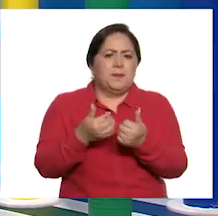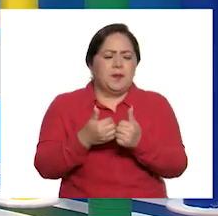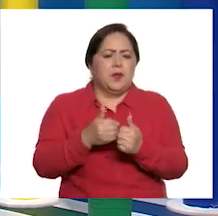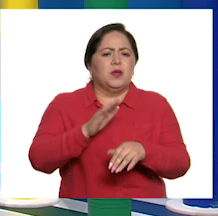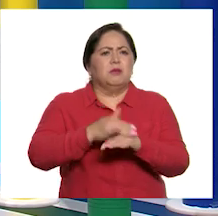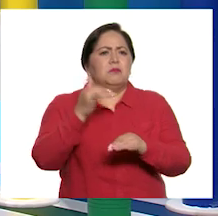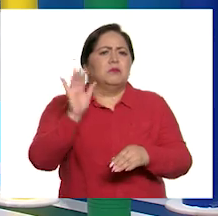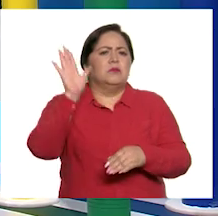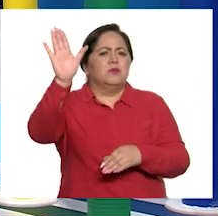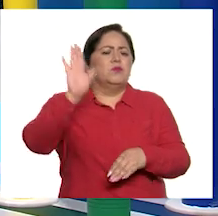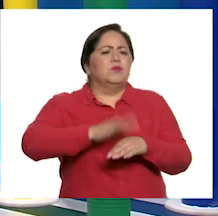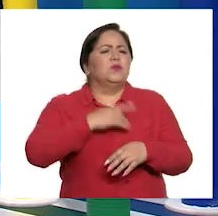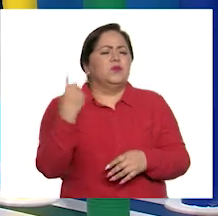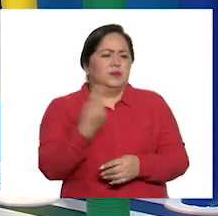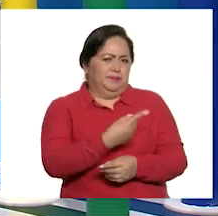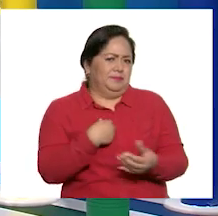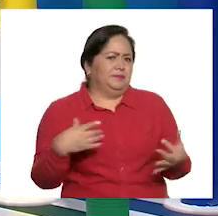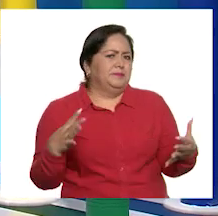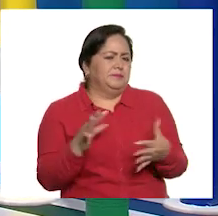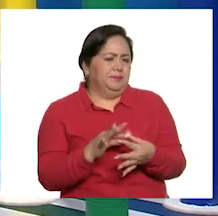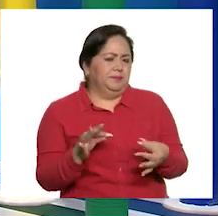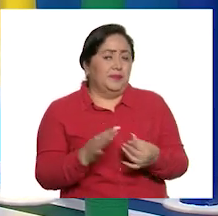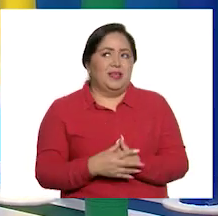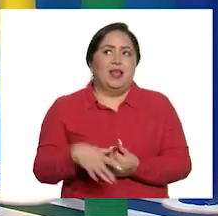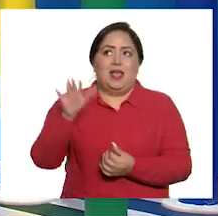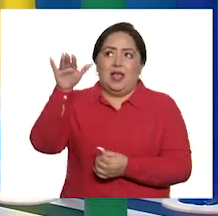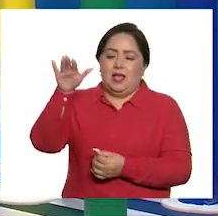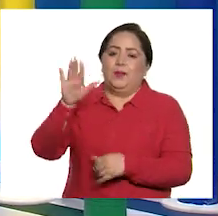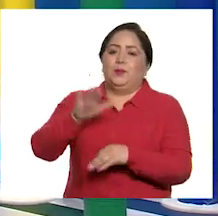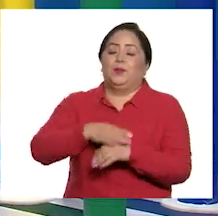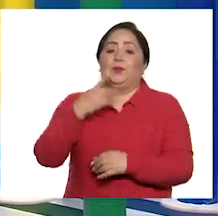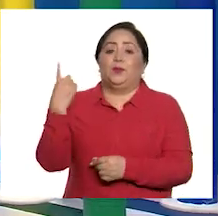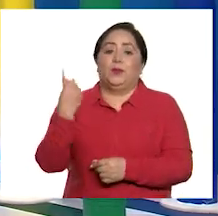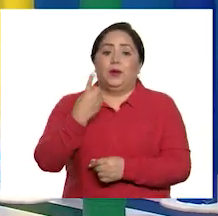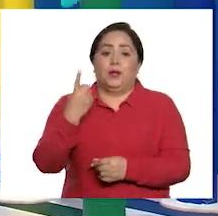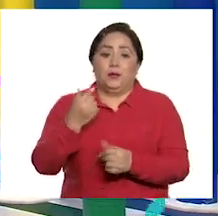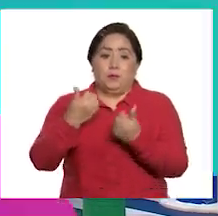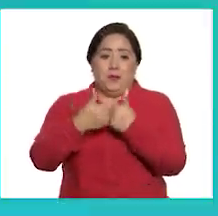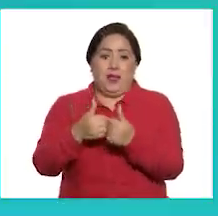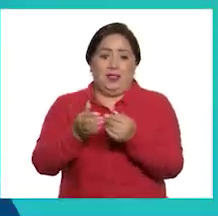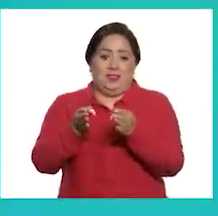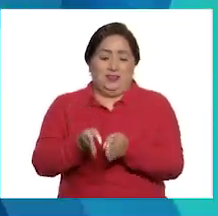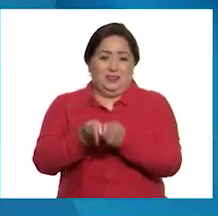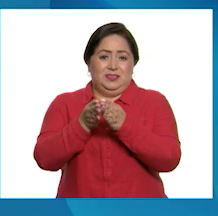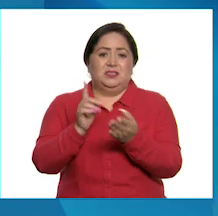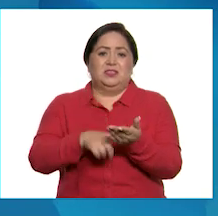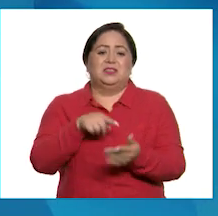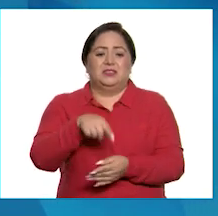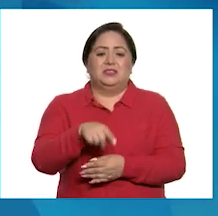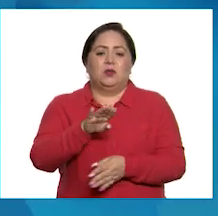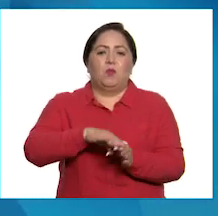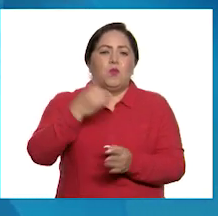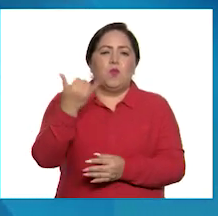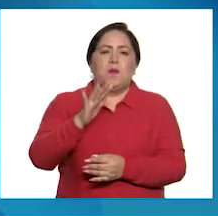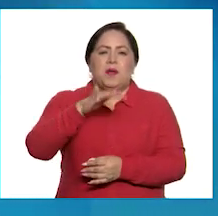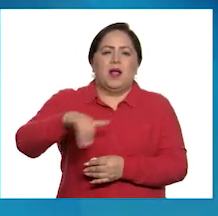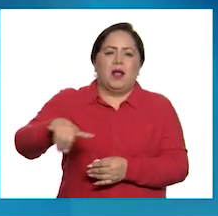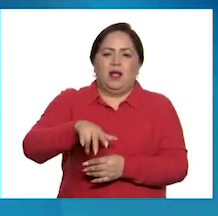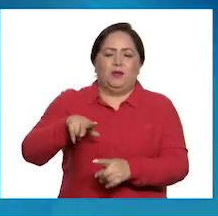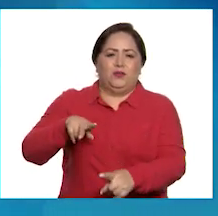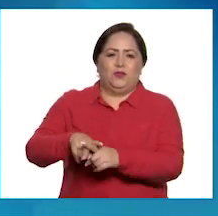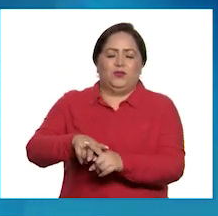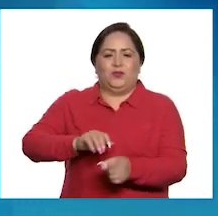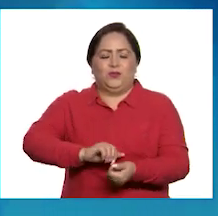dejamos pegado en el pizarrón? Ah, pues porque el tostador funciona como la plancha, convierte